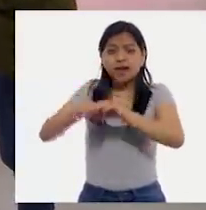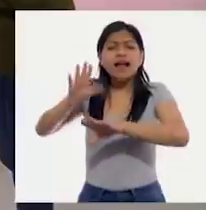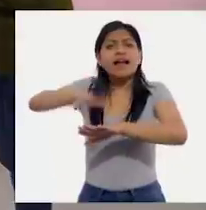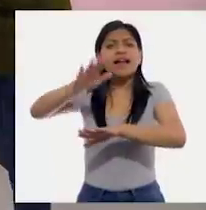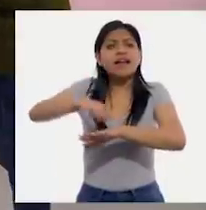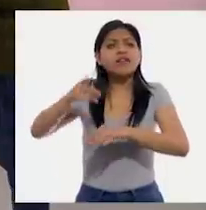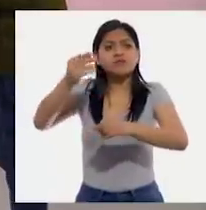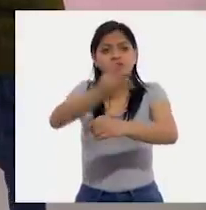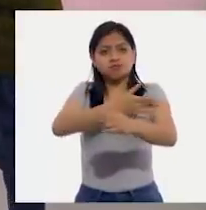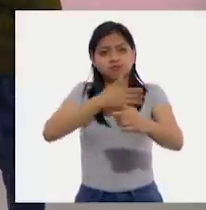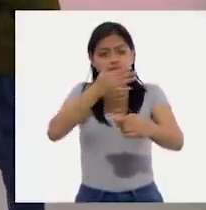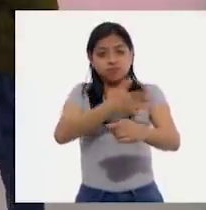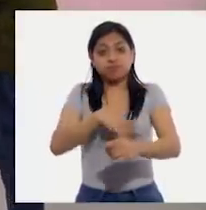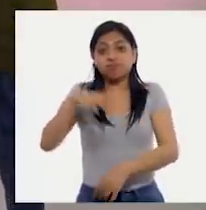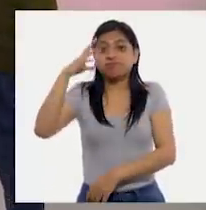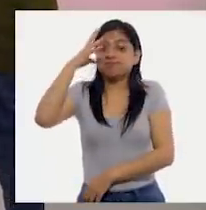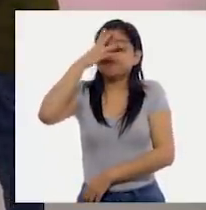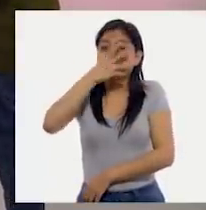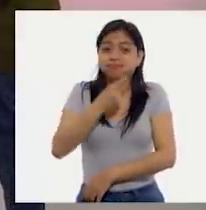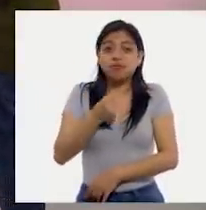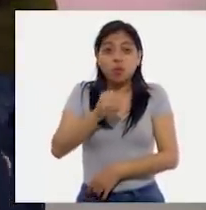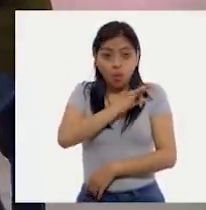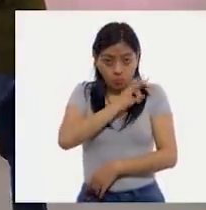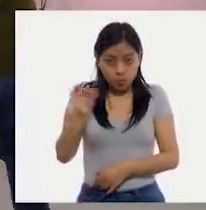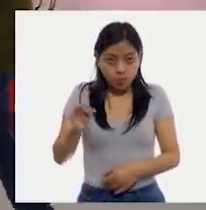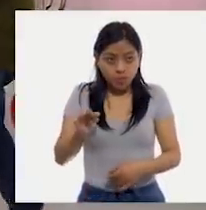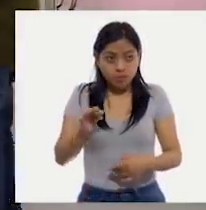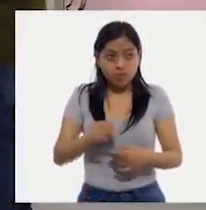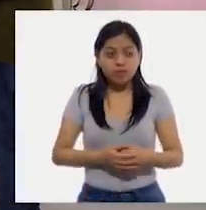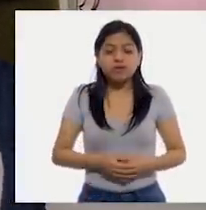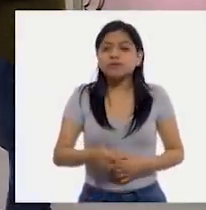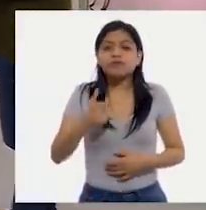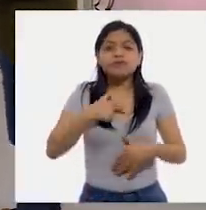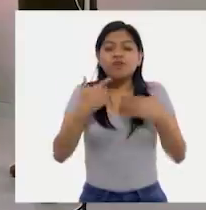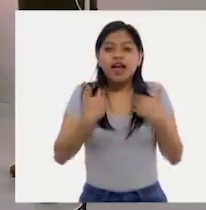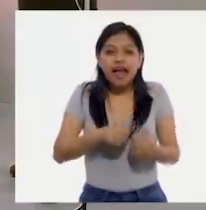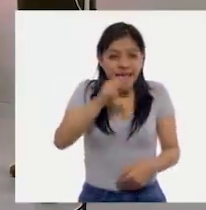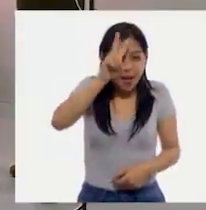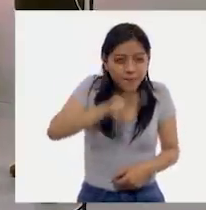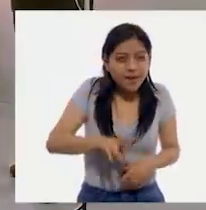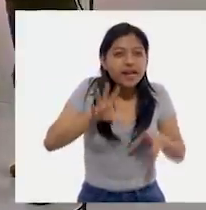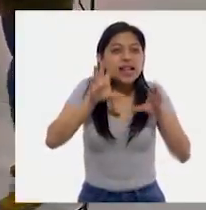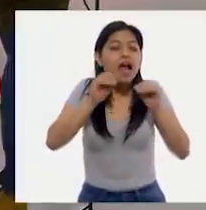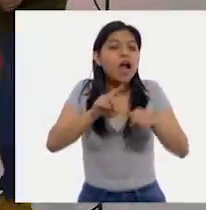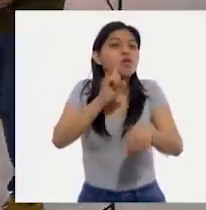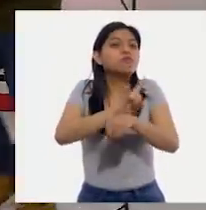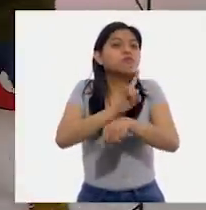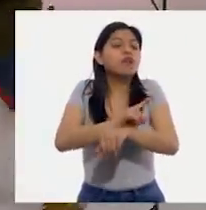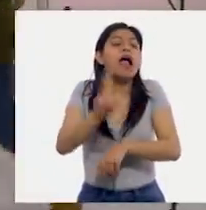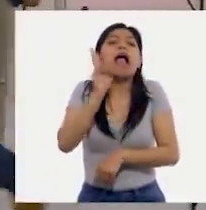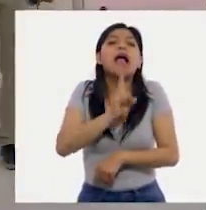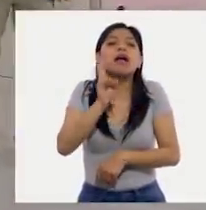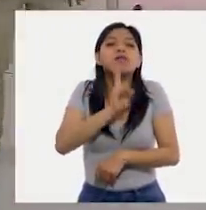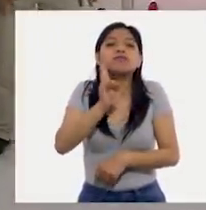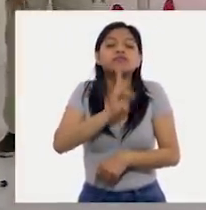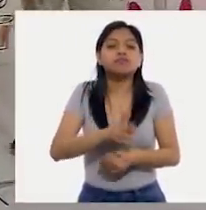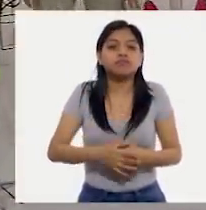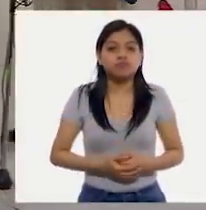arpa? ¿Esa arpa está hermosa? Puedo tocar. Esa es lo que no tengo claro si es de verdad o es de mentira. Pruébala, pues déjame probarla a ver qué pasa,